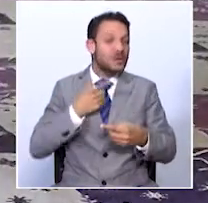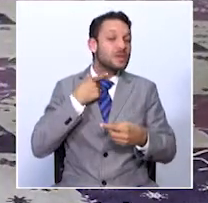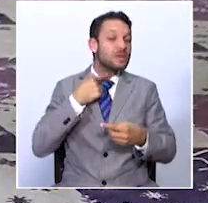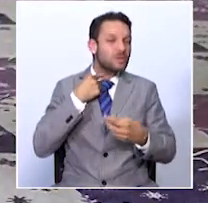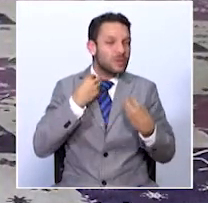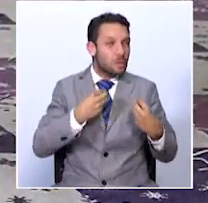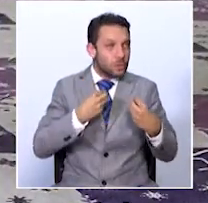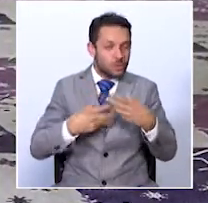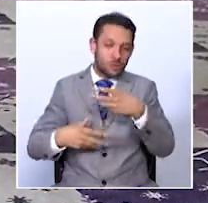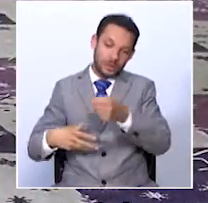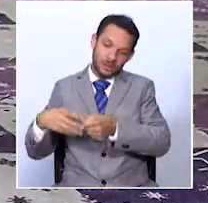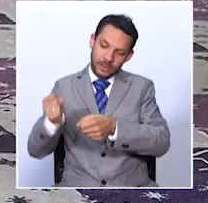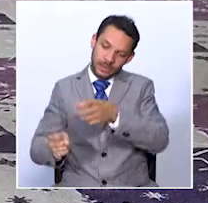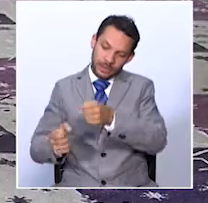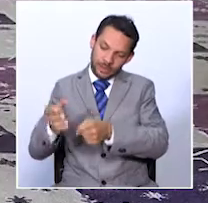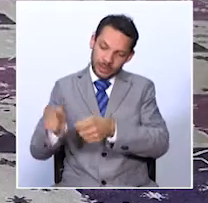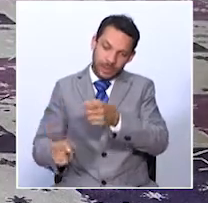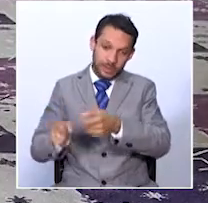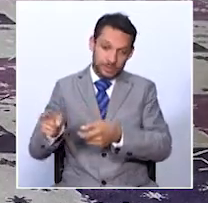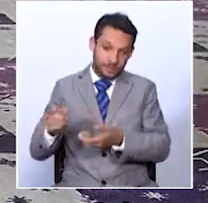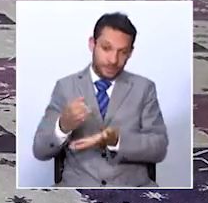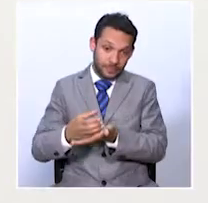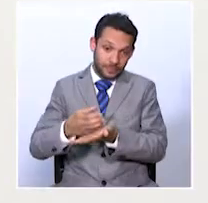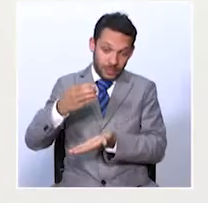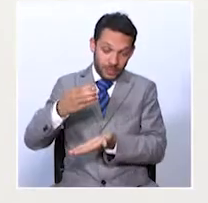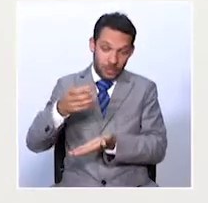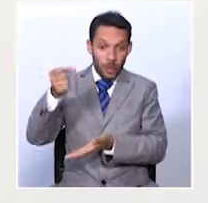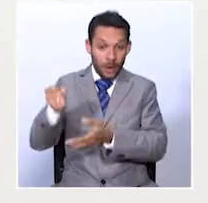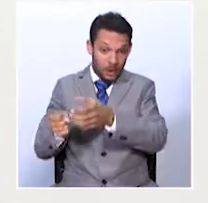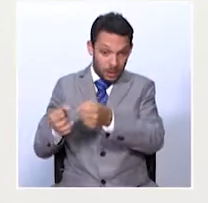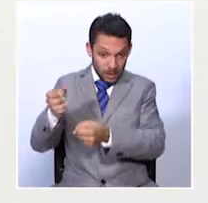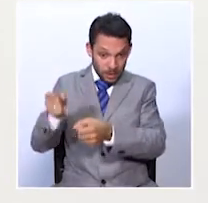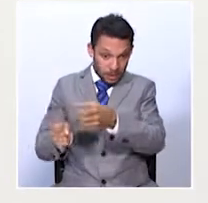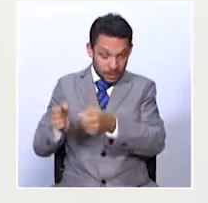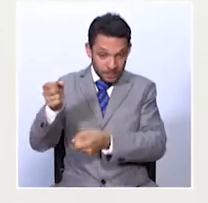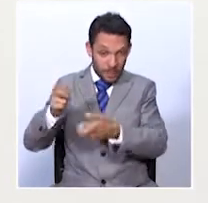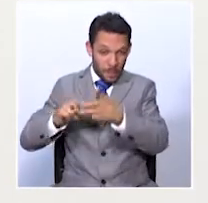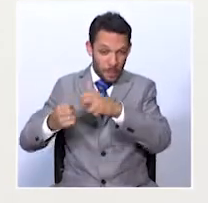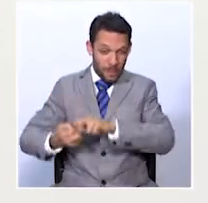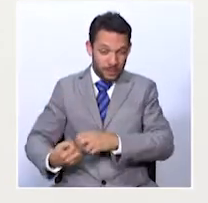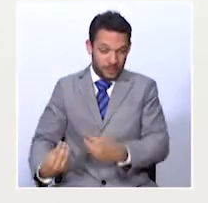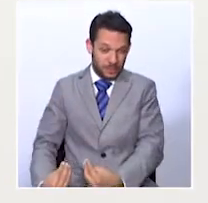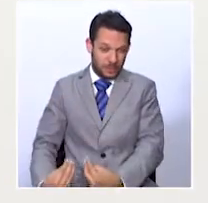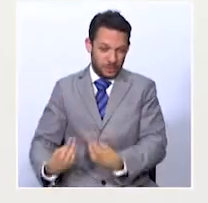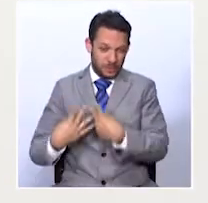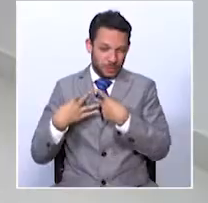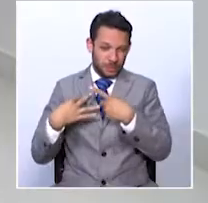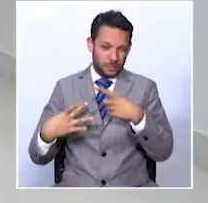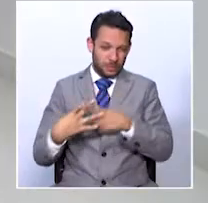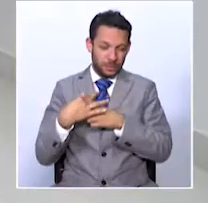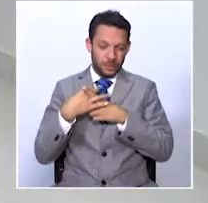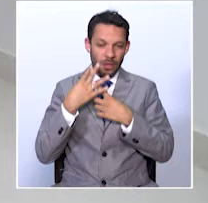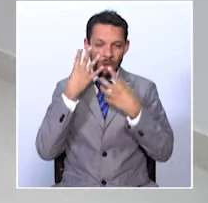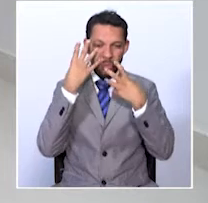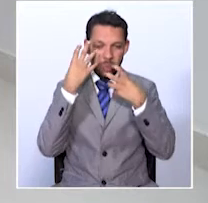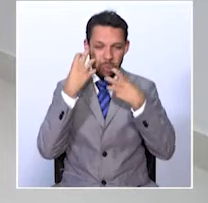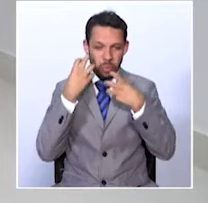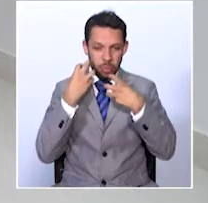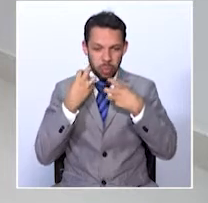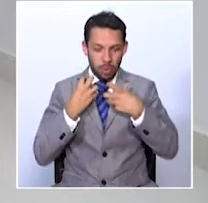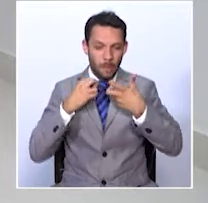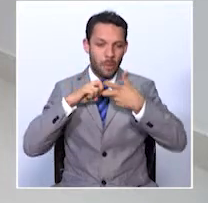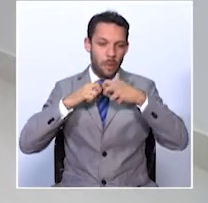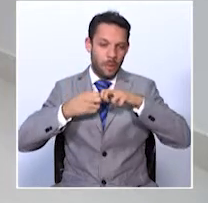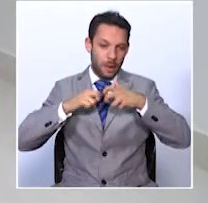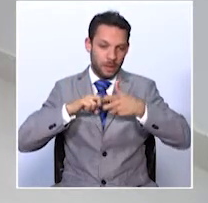míos, pero la leche de vaca tiene un problema muy serio, tiene una proteína muy, muy delicada que produce muchos